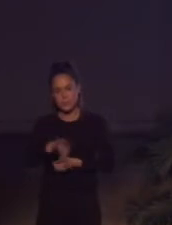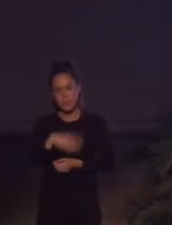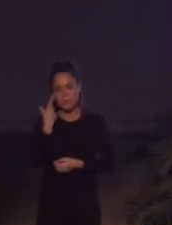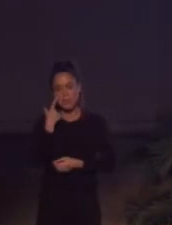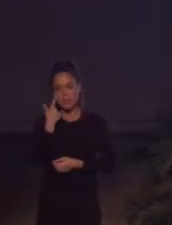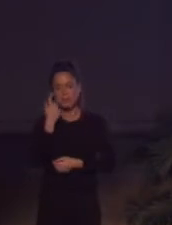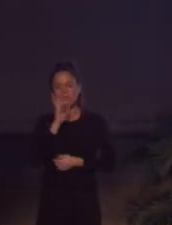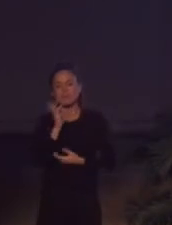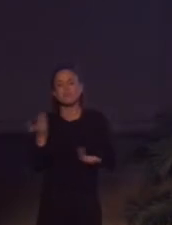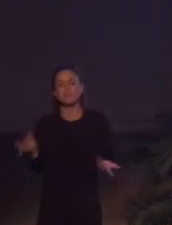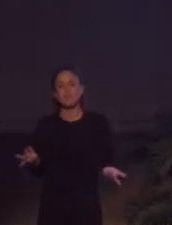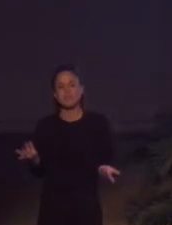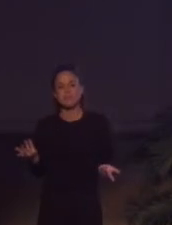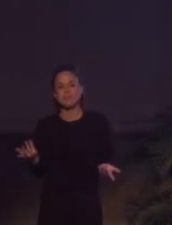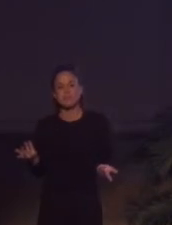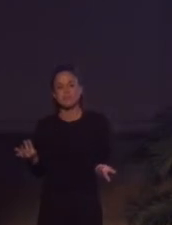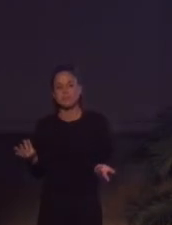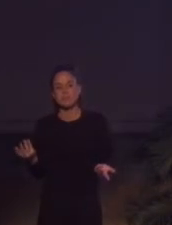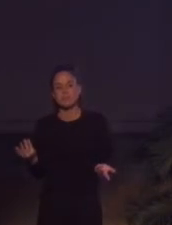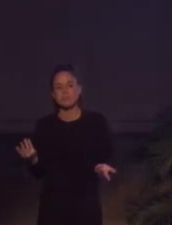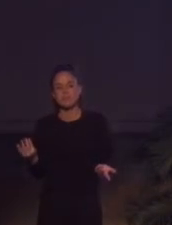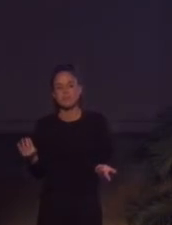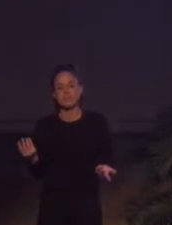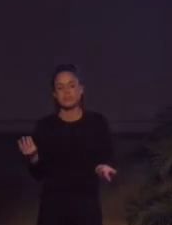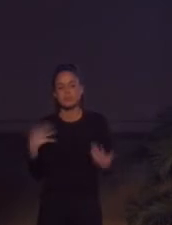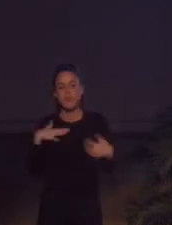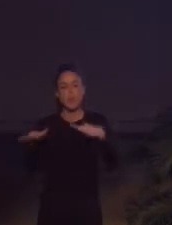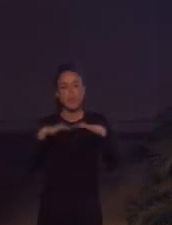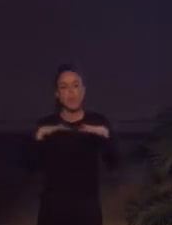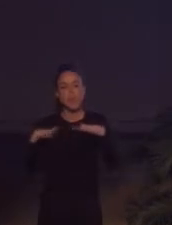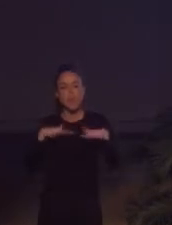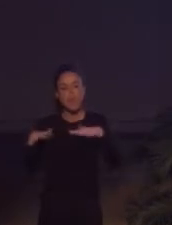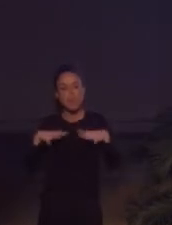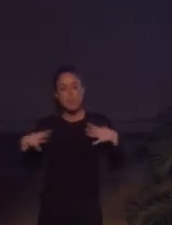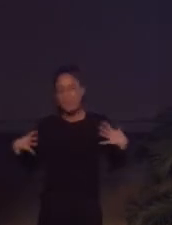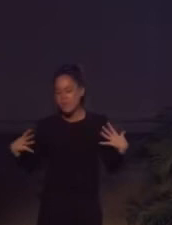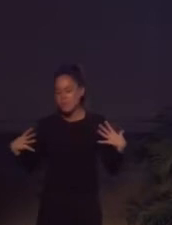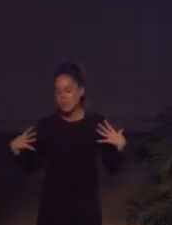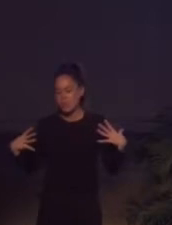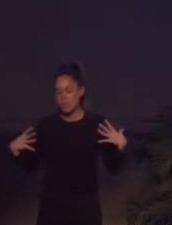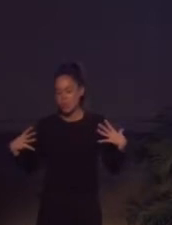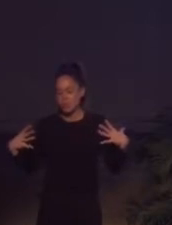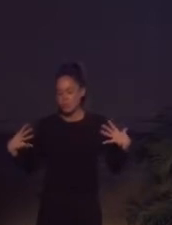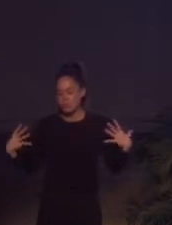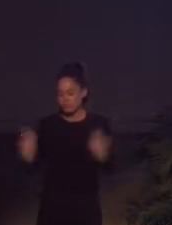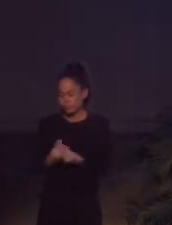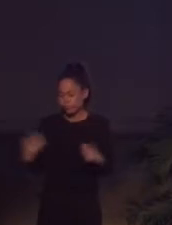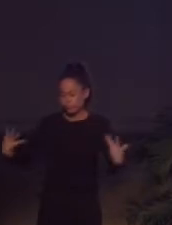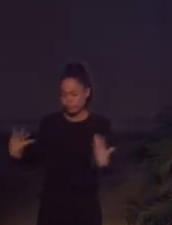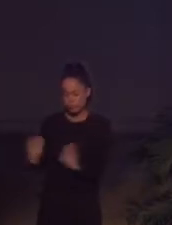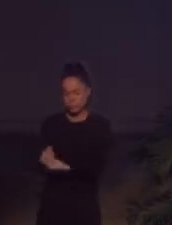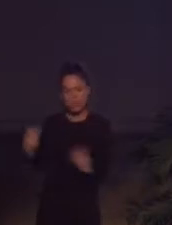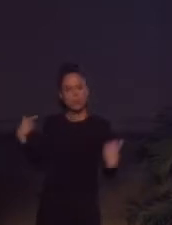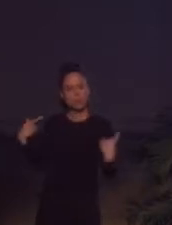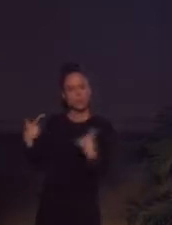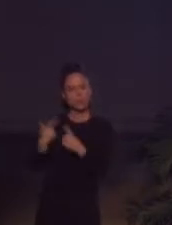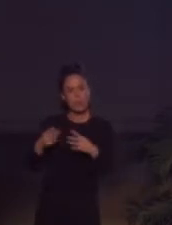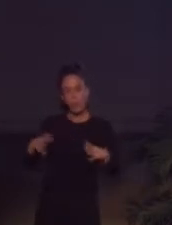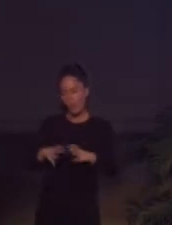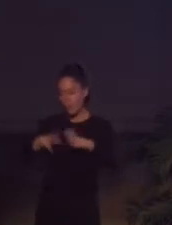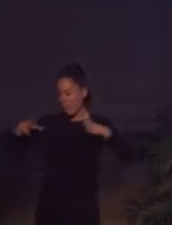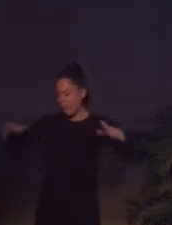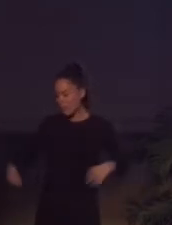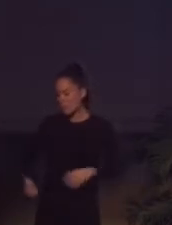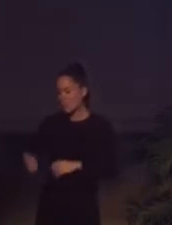todas estas, bueno, estos movimientos que se juntan, ¿no? Para hacer algo como más grande o más juntas, ¿no?